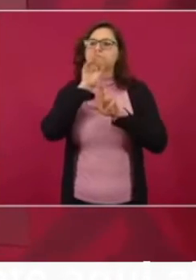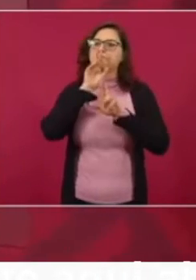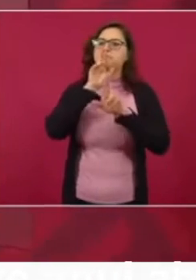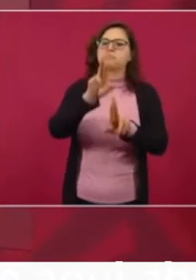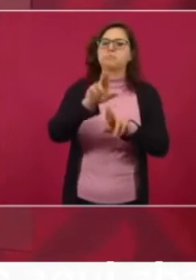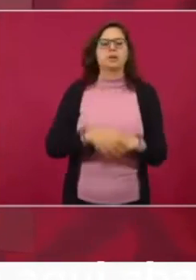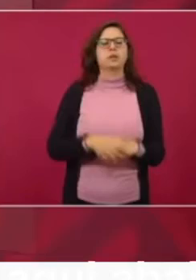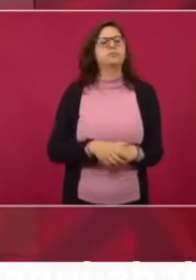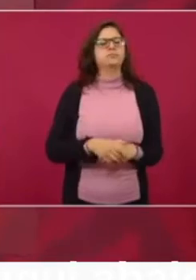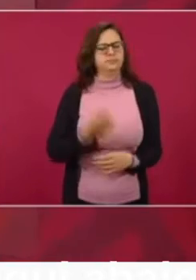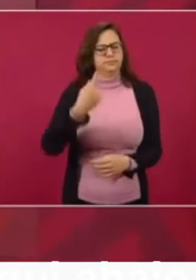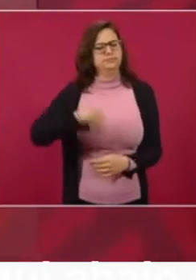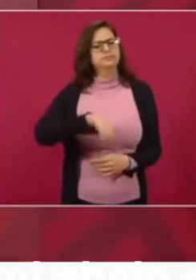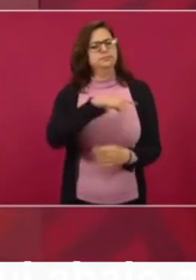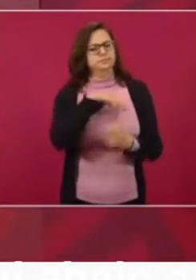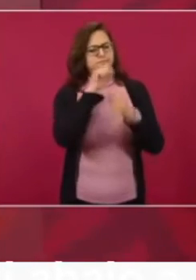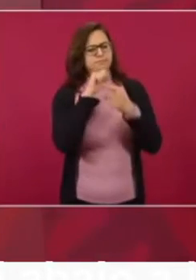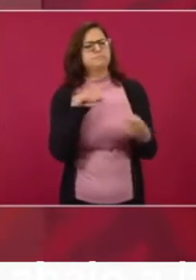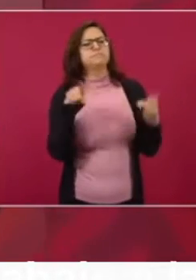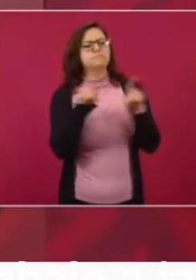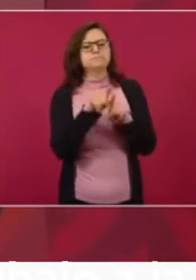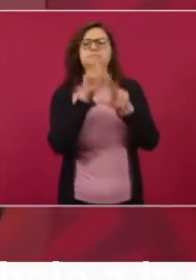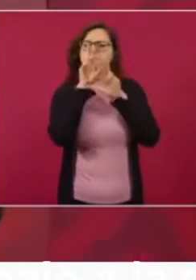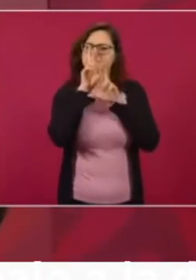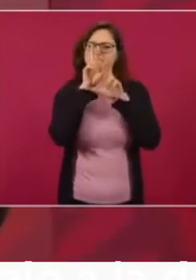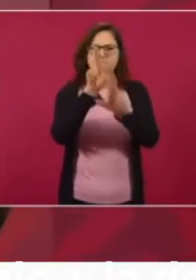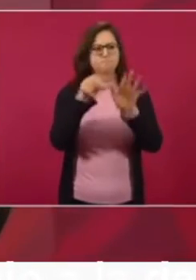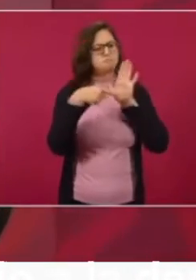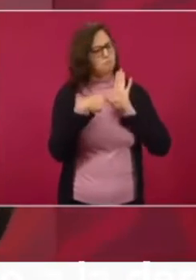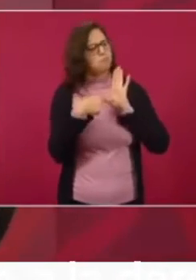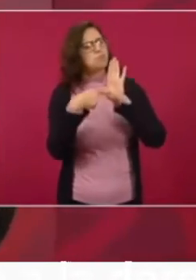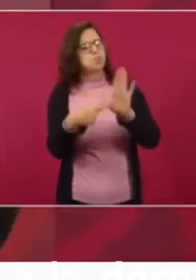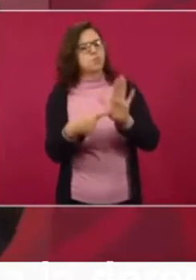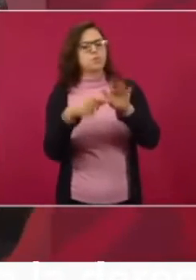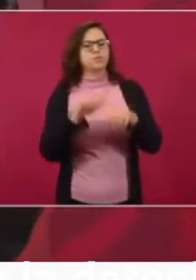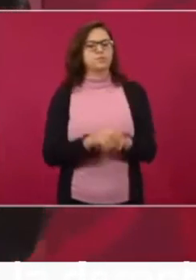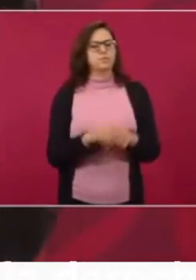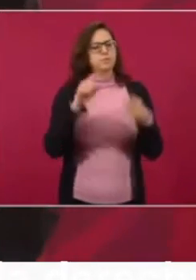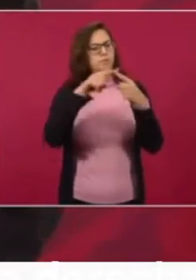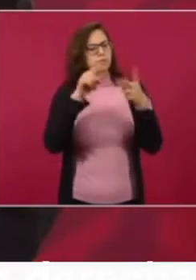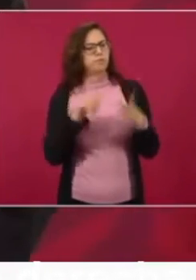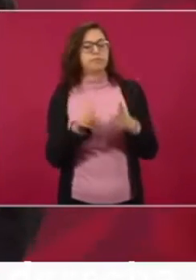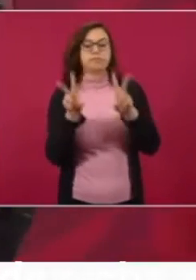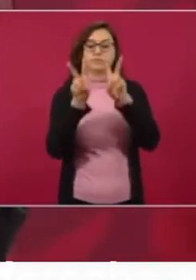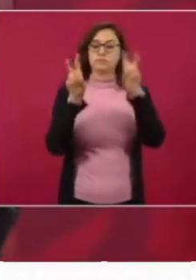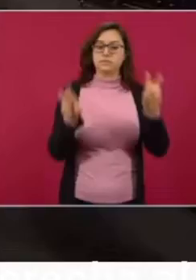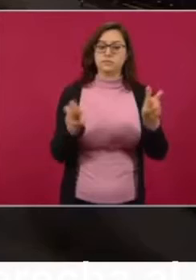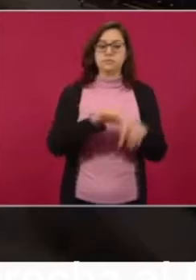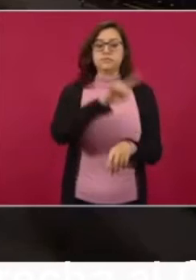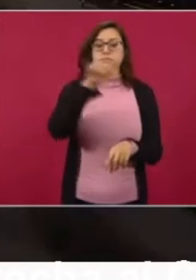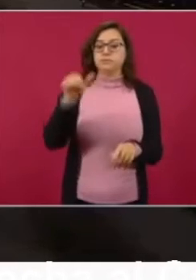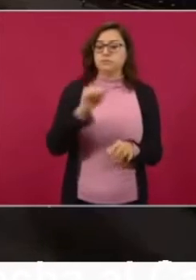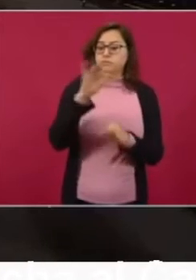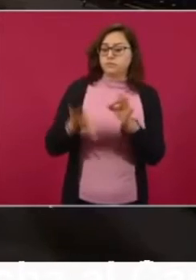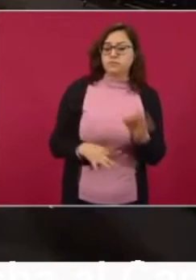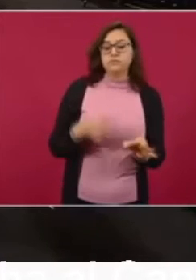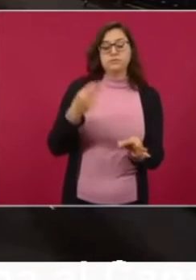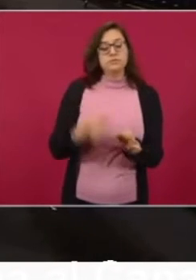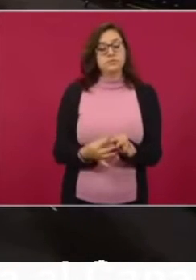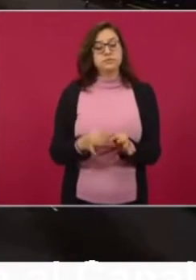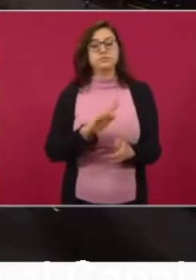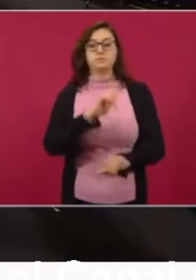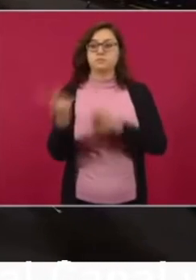este caso son los dos temas terminando abrimos para preguntas y